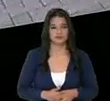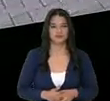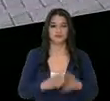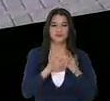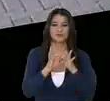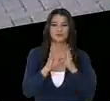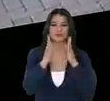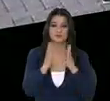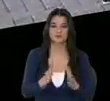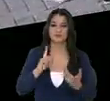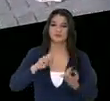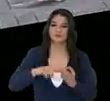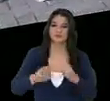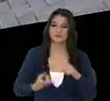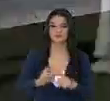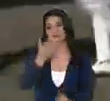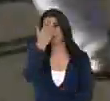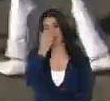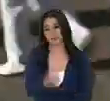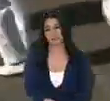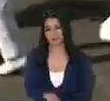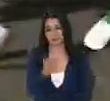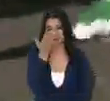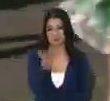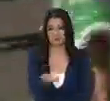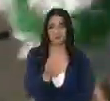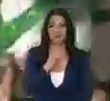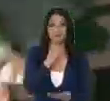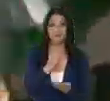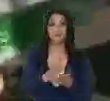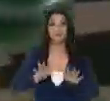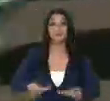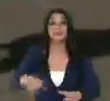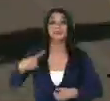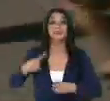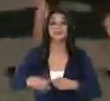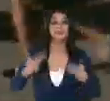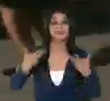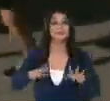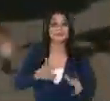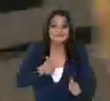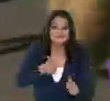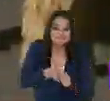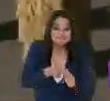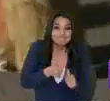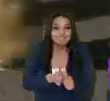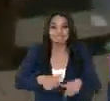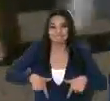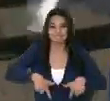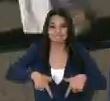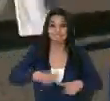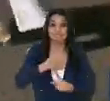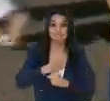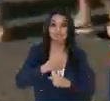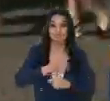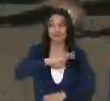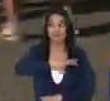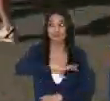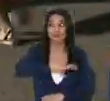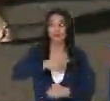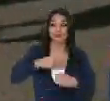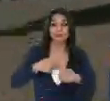Robert, amigos televidentes, una excelente mañana para todos ustedes. Así es, Quito ya huele a carnaval. Es por eso que el municipio del Cabildo